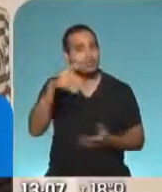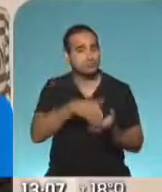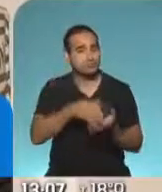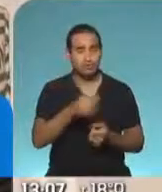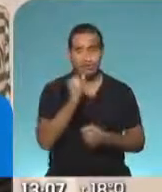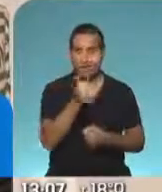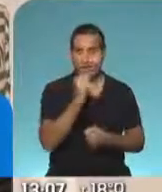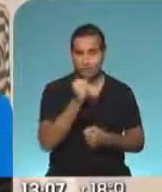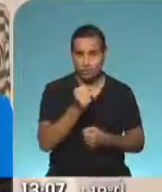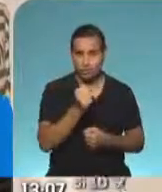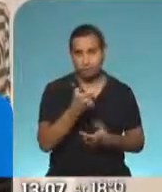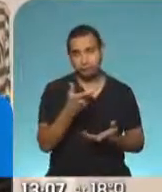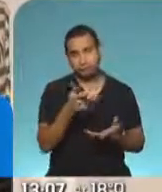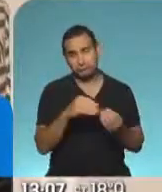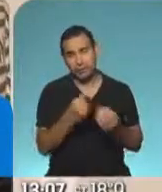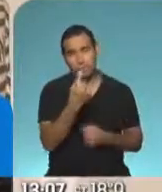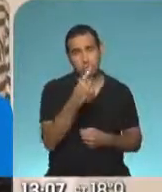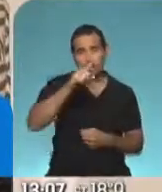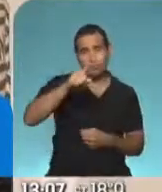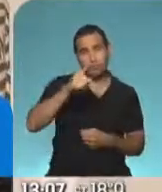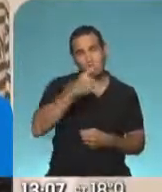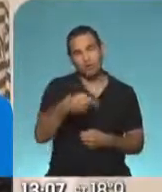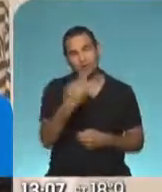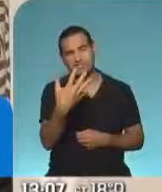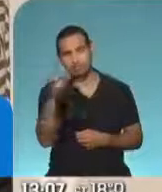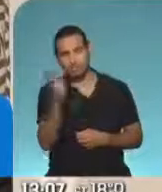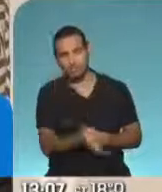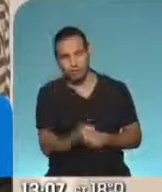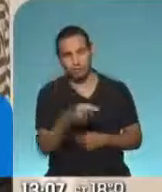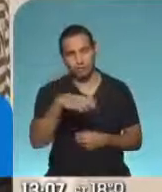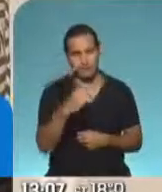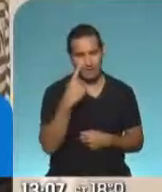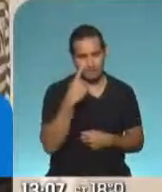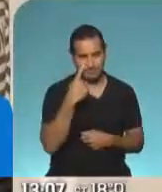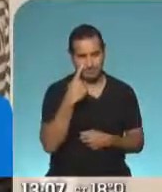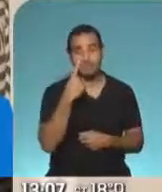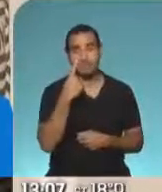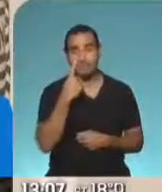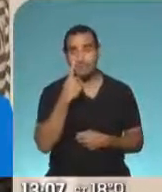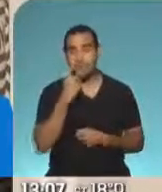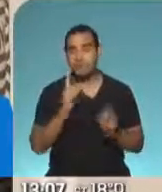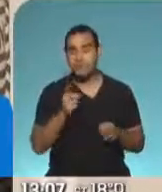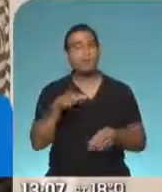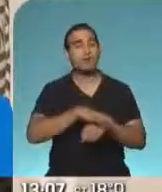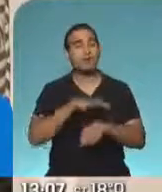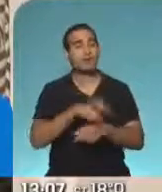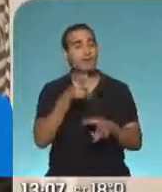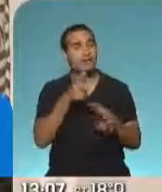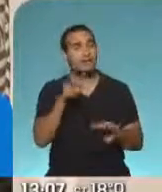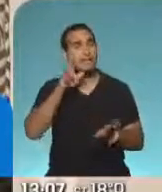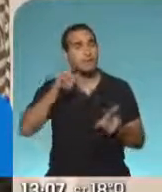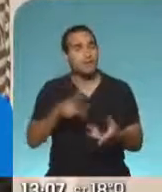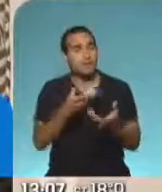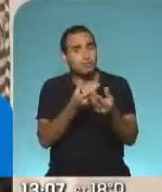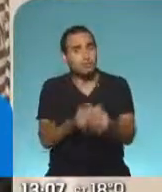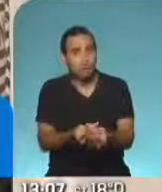pesos, lo cual es equivalente a casi el 1,5% del PBI. De la misma manera, sostuvo que el plan de